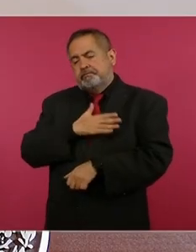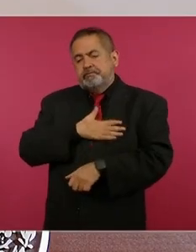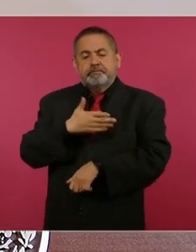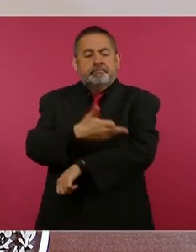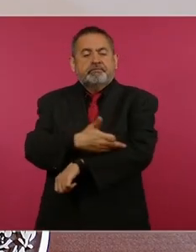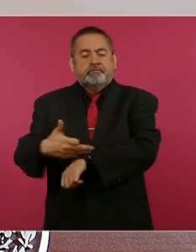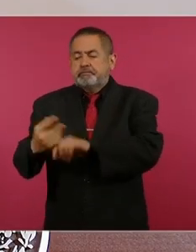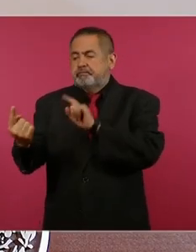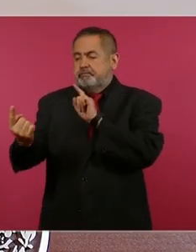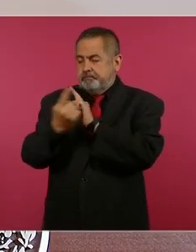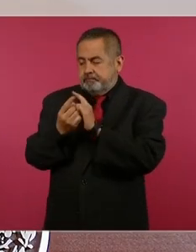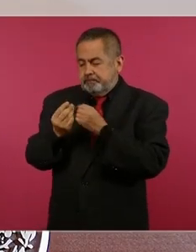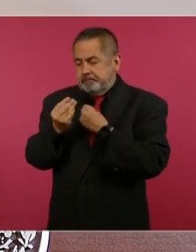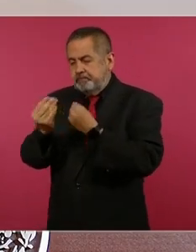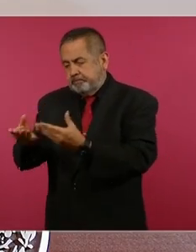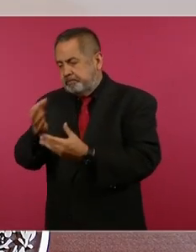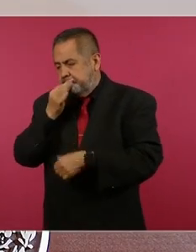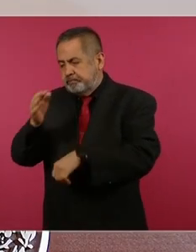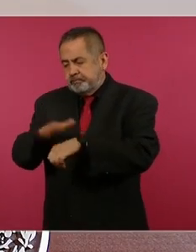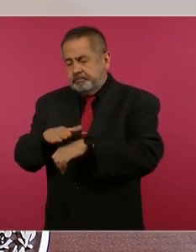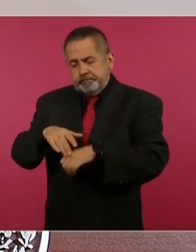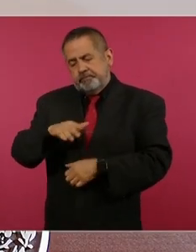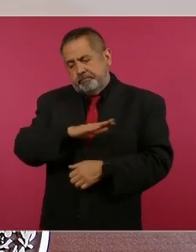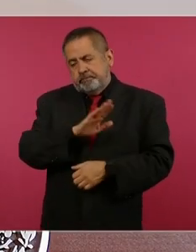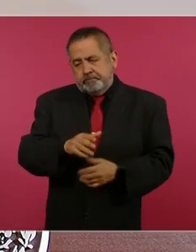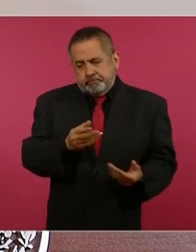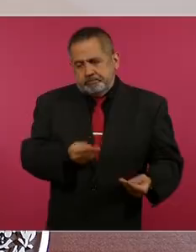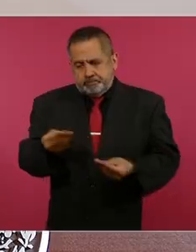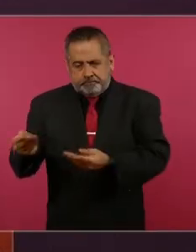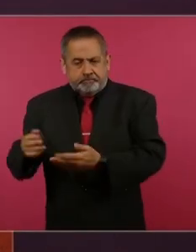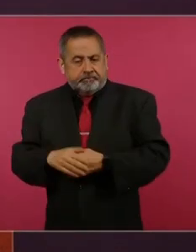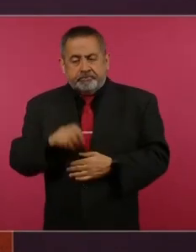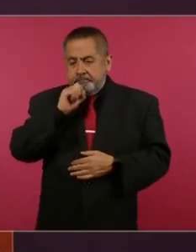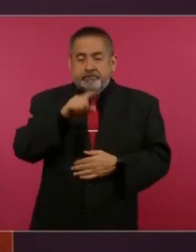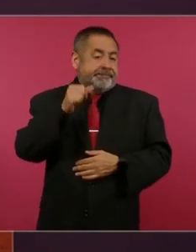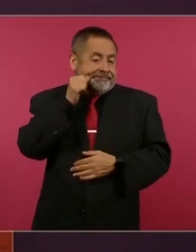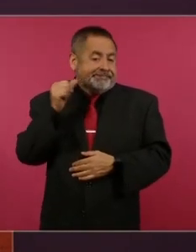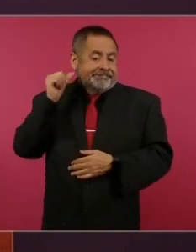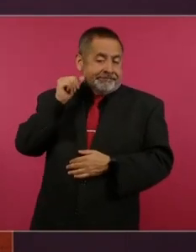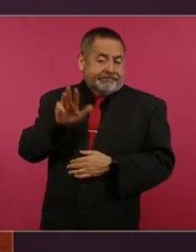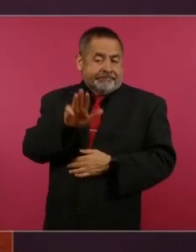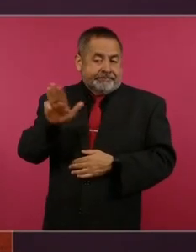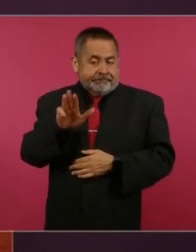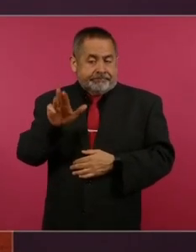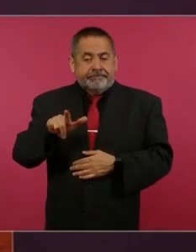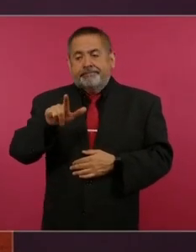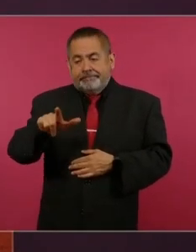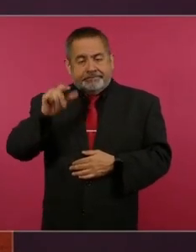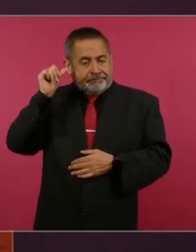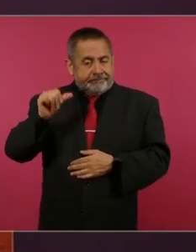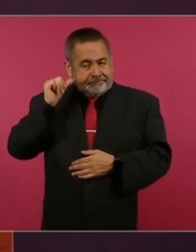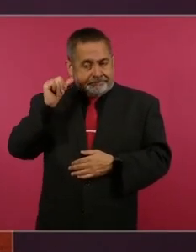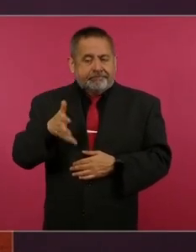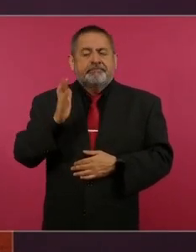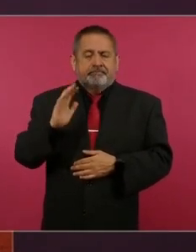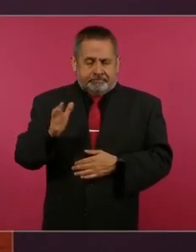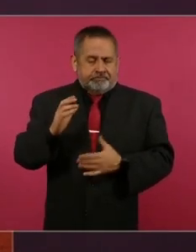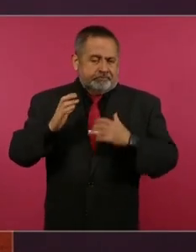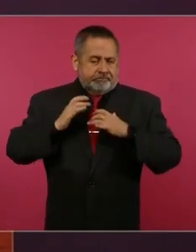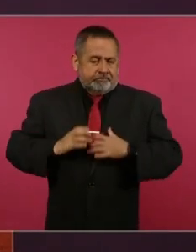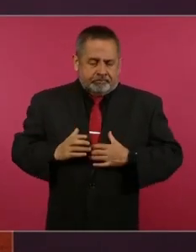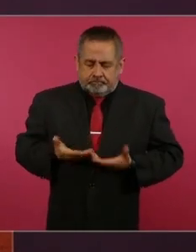directos quiénes eran. Asimismo, el día de ayer, miércoles 17 de abril, fueron